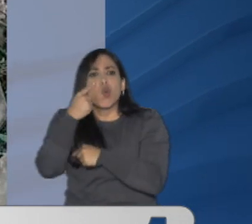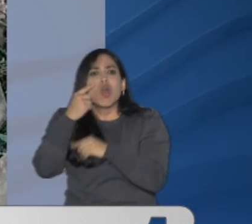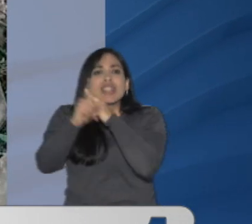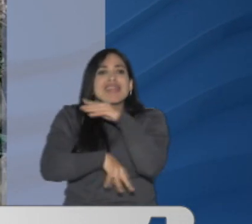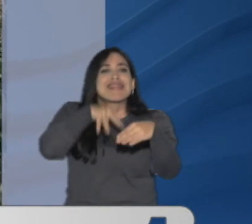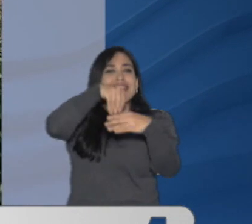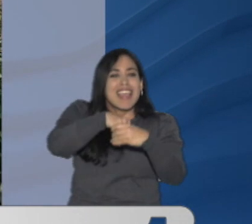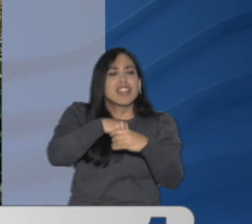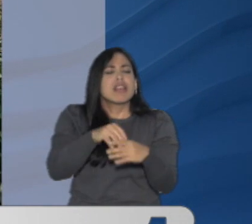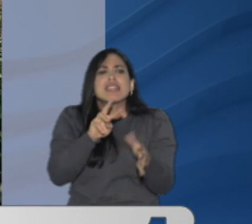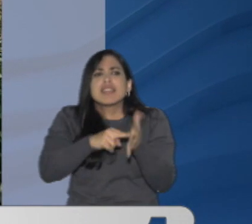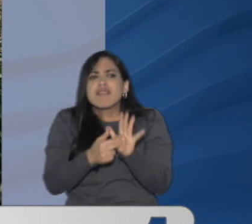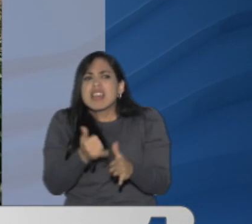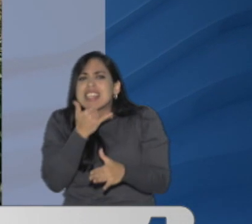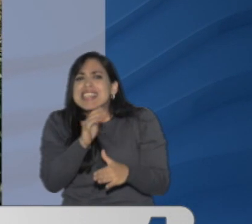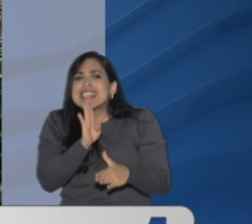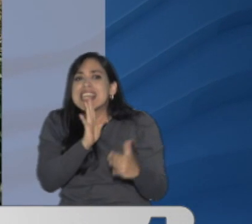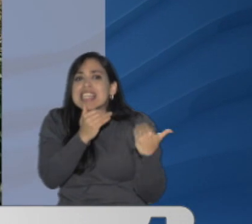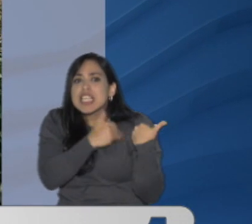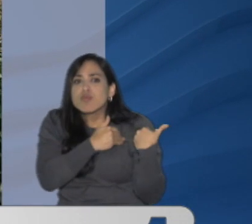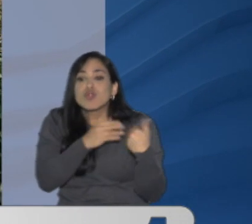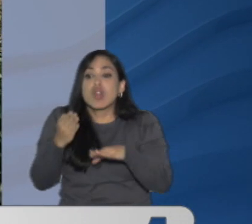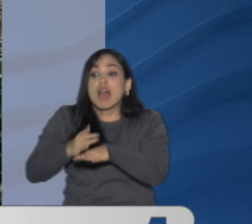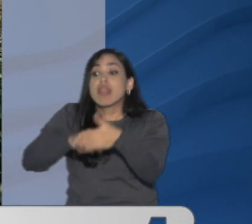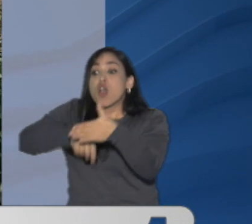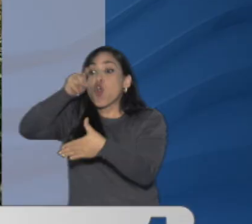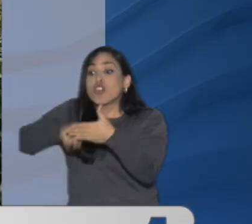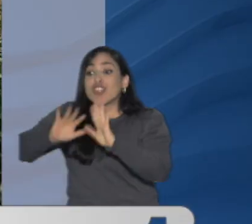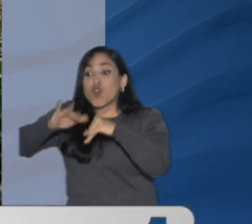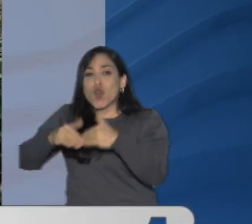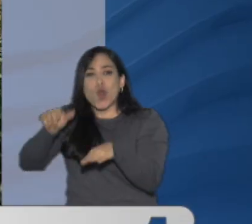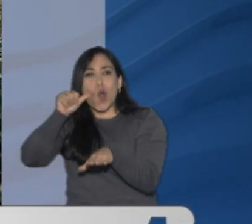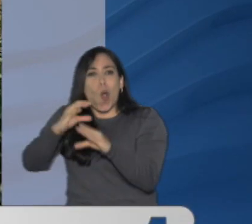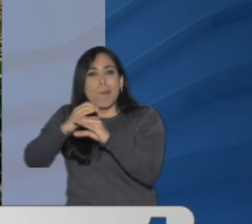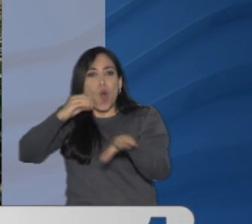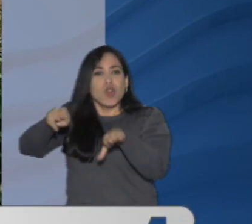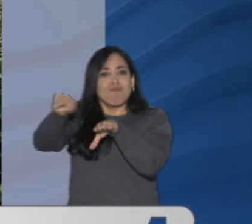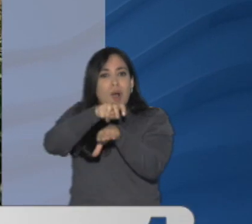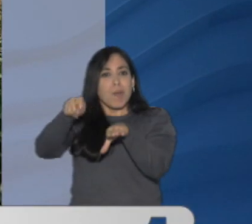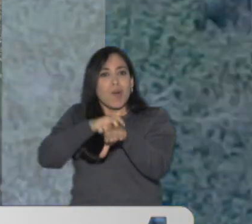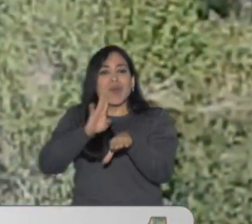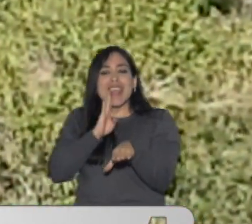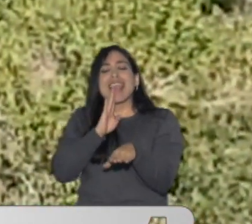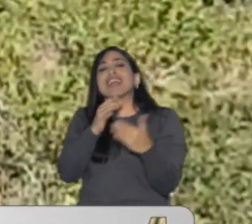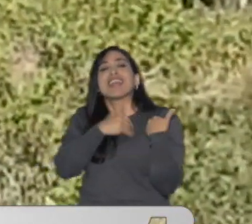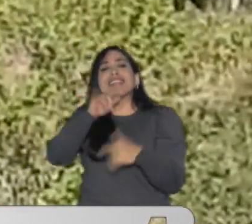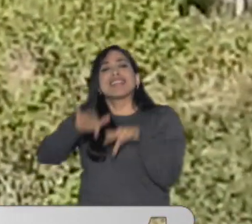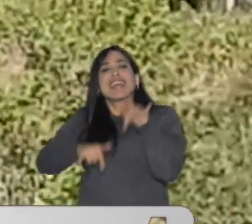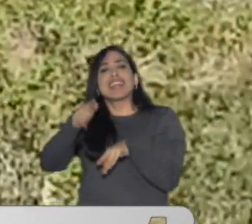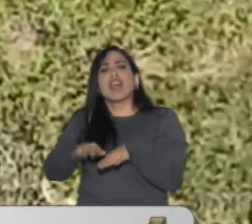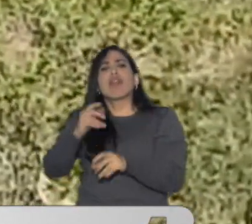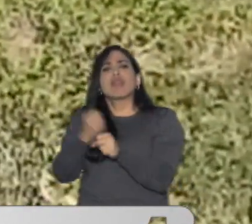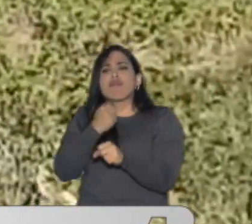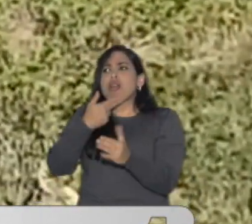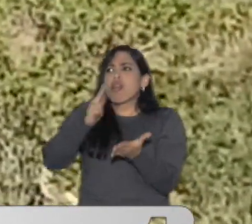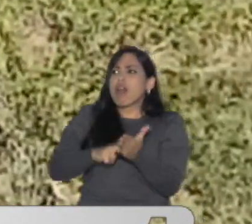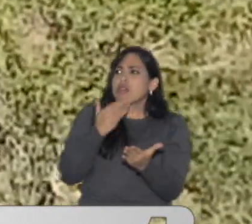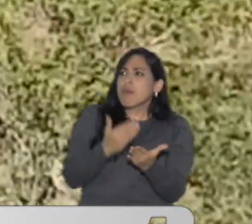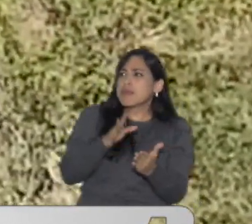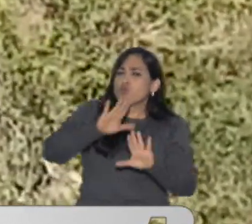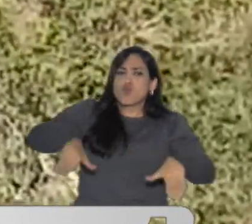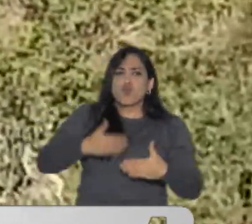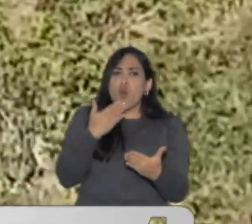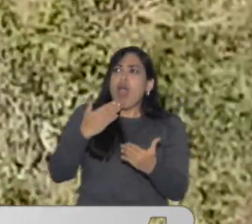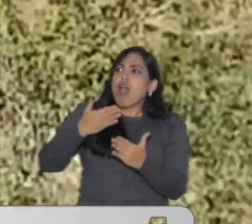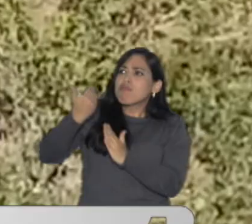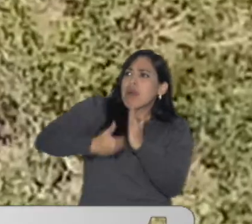disciplinarias, buscan determinar responsables en la contratación de este vehículo que, según la Superintendencia de Transporte, trabajaba sin tarjeta de operaciones